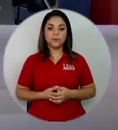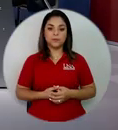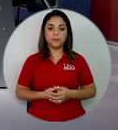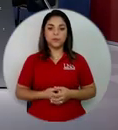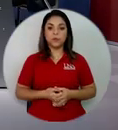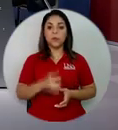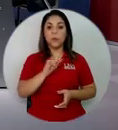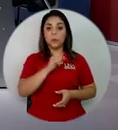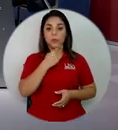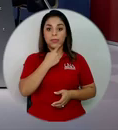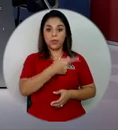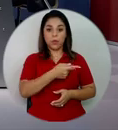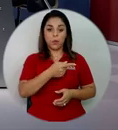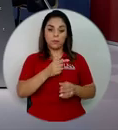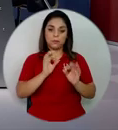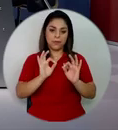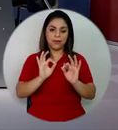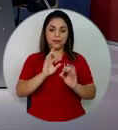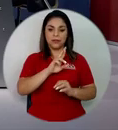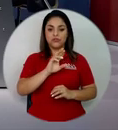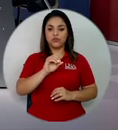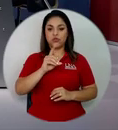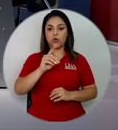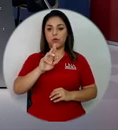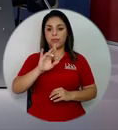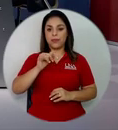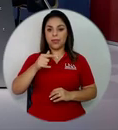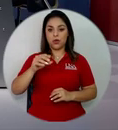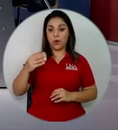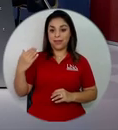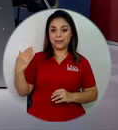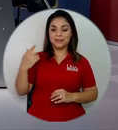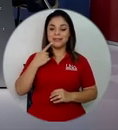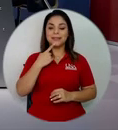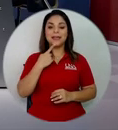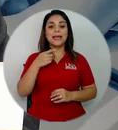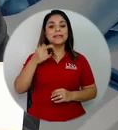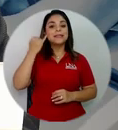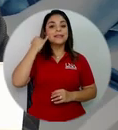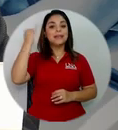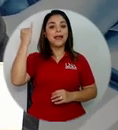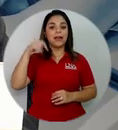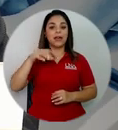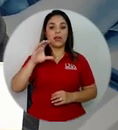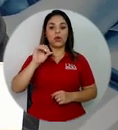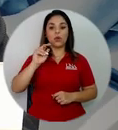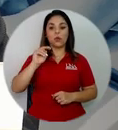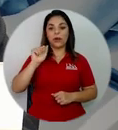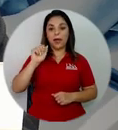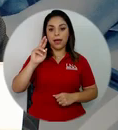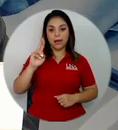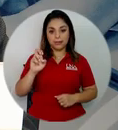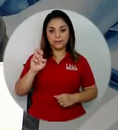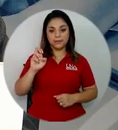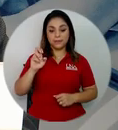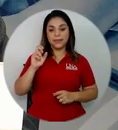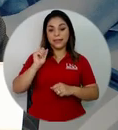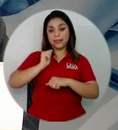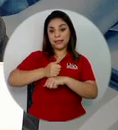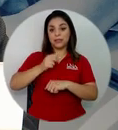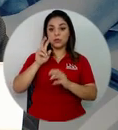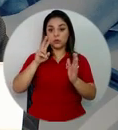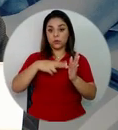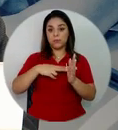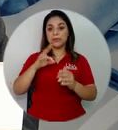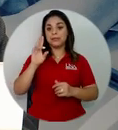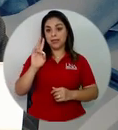bueno, como lo decía muy bien don Rodrigo, ahora es una iniciativa de CONARE. A